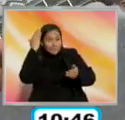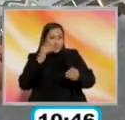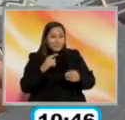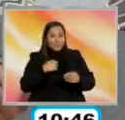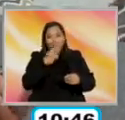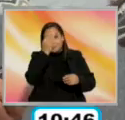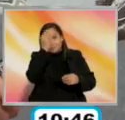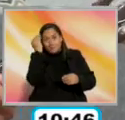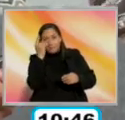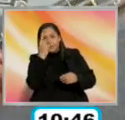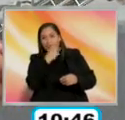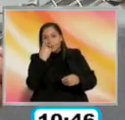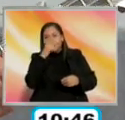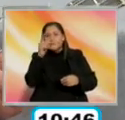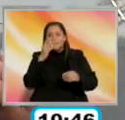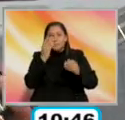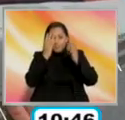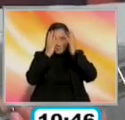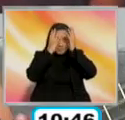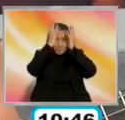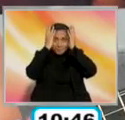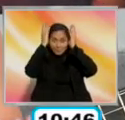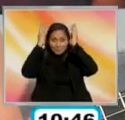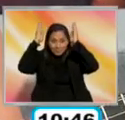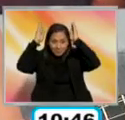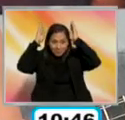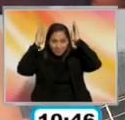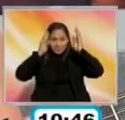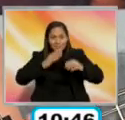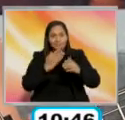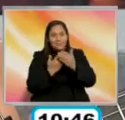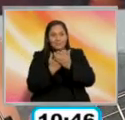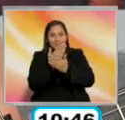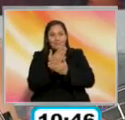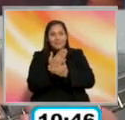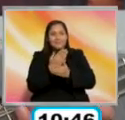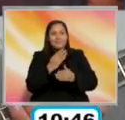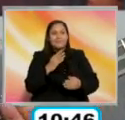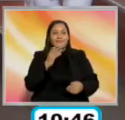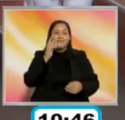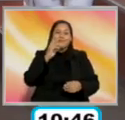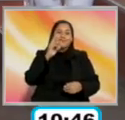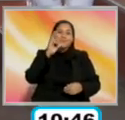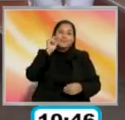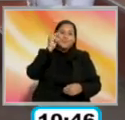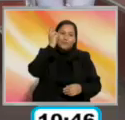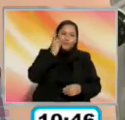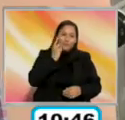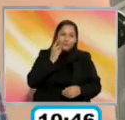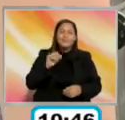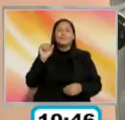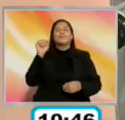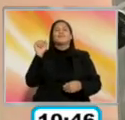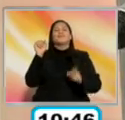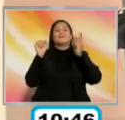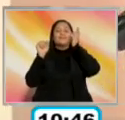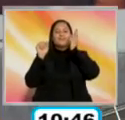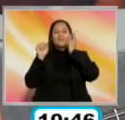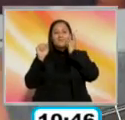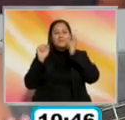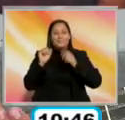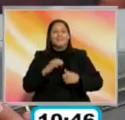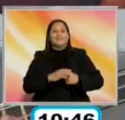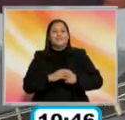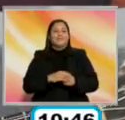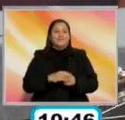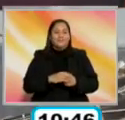con este copetito. ¿No? Bueno, regularmente cuando es en la mañana no se duerme. Ah, o sea, duermes parado, Ahí sí literal. se queda ahí de ¿Sí? plano, de